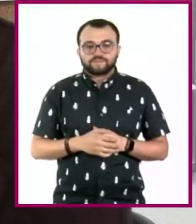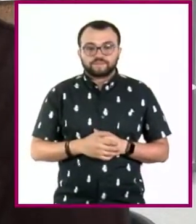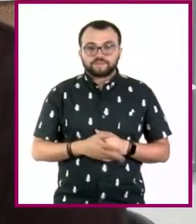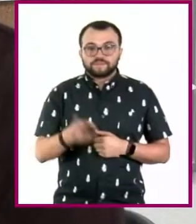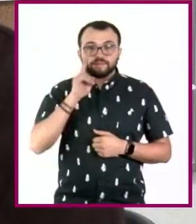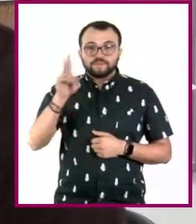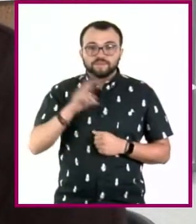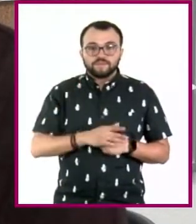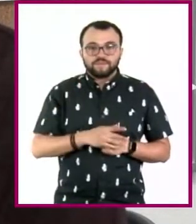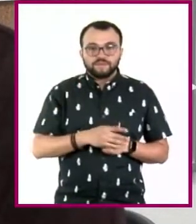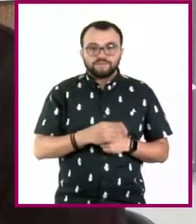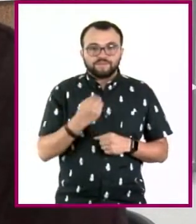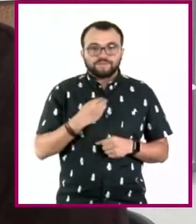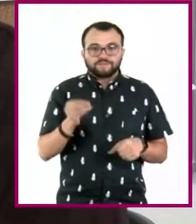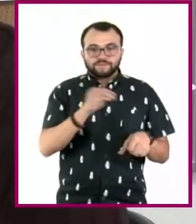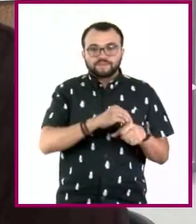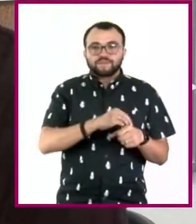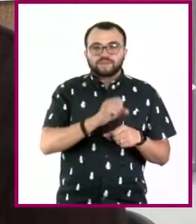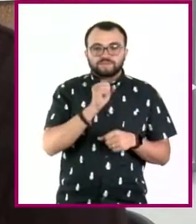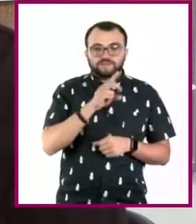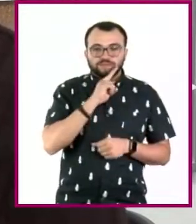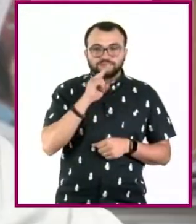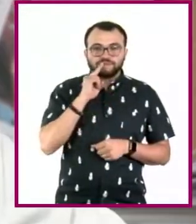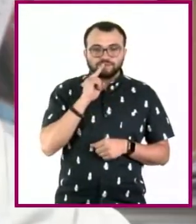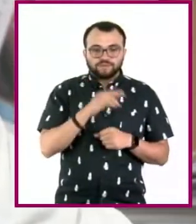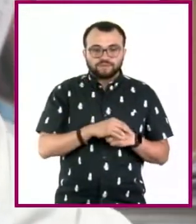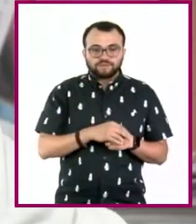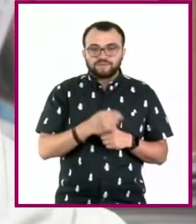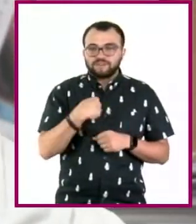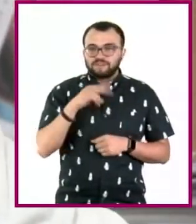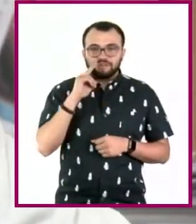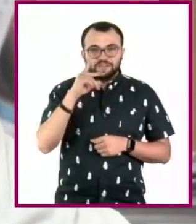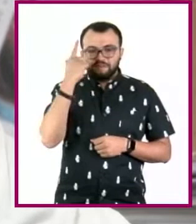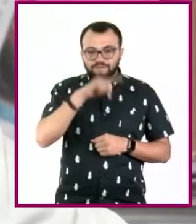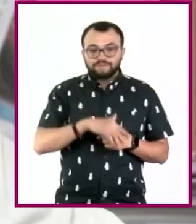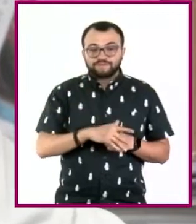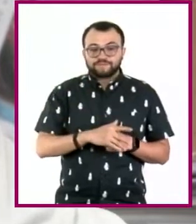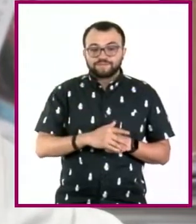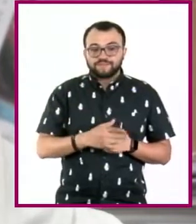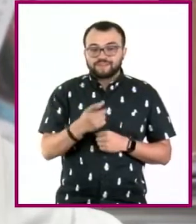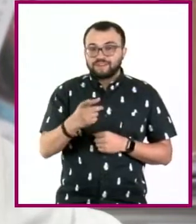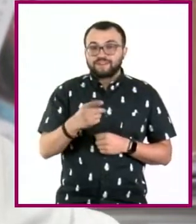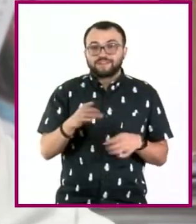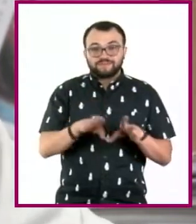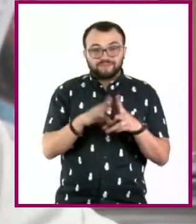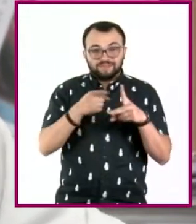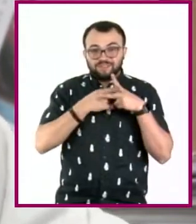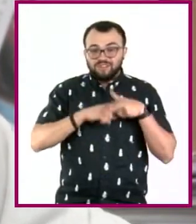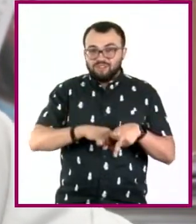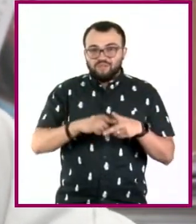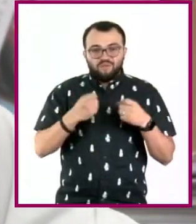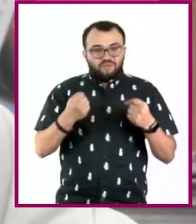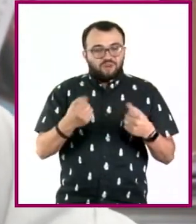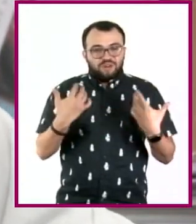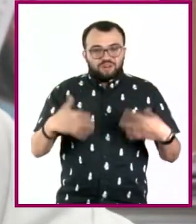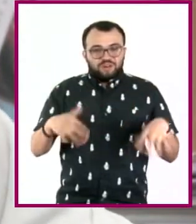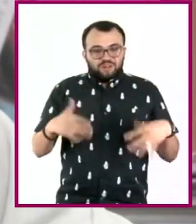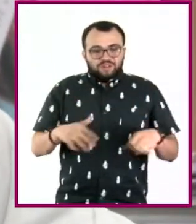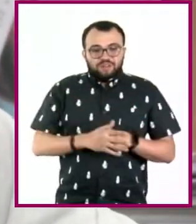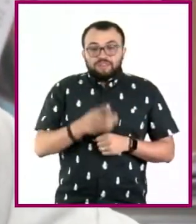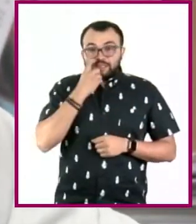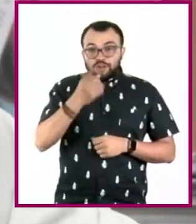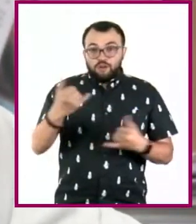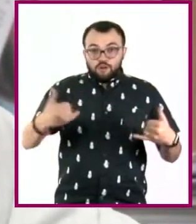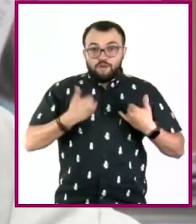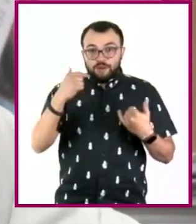Mira, te mandé una nota que me parece demoledora. La estoy viendo. El inicio es muy fuerte. Ser joven